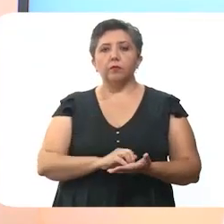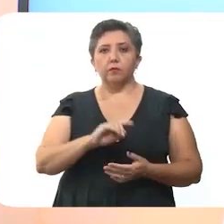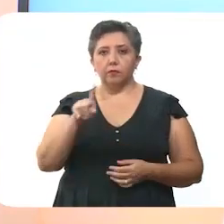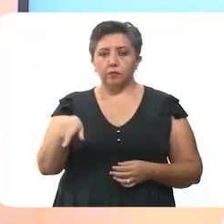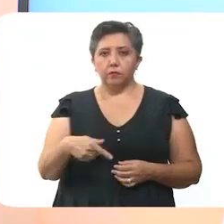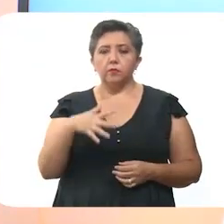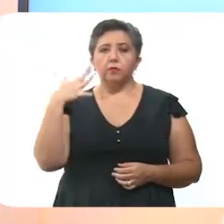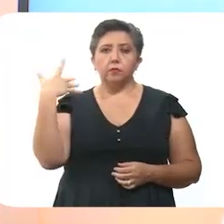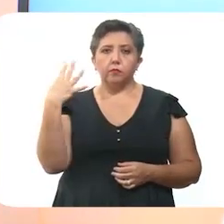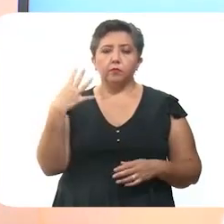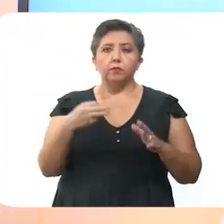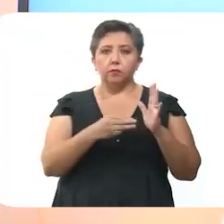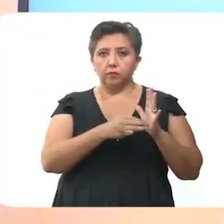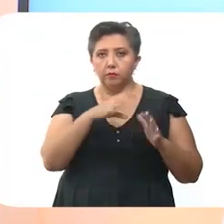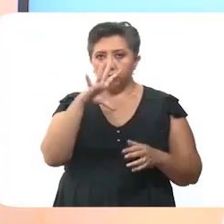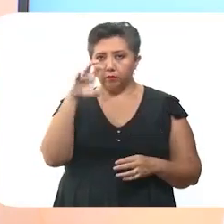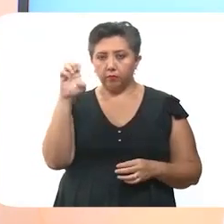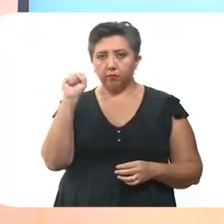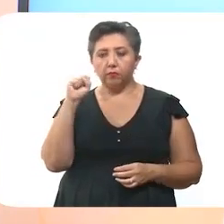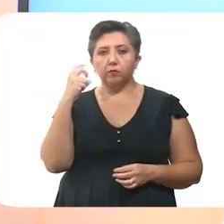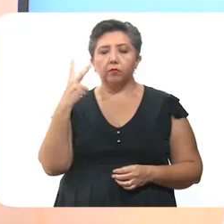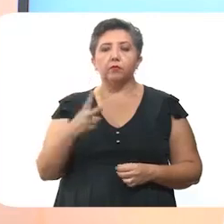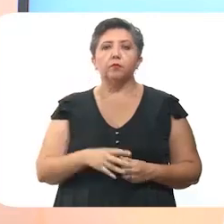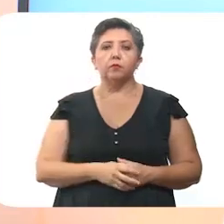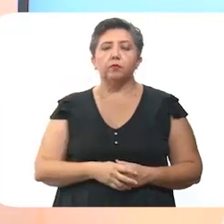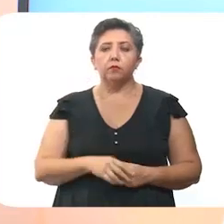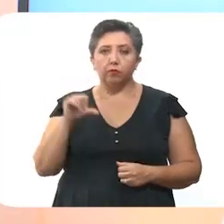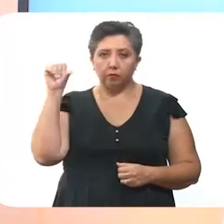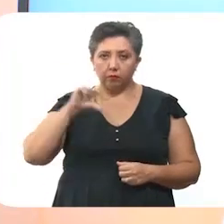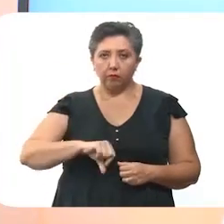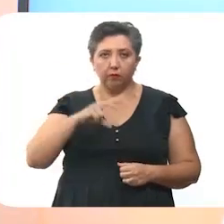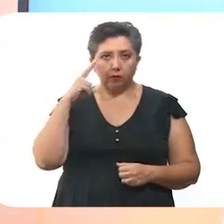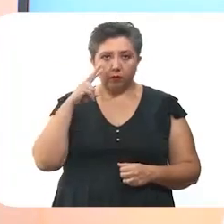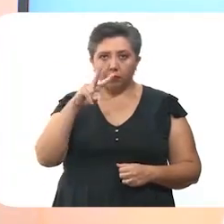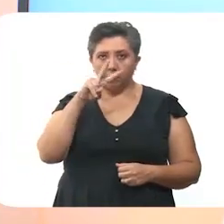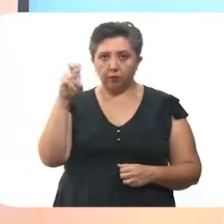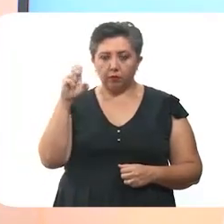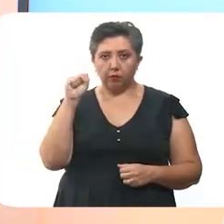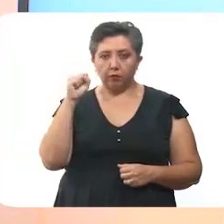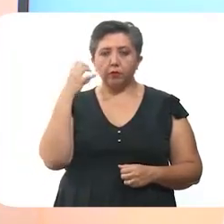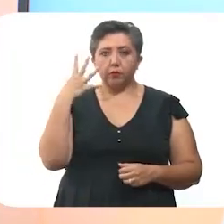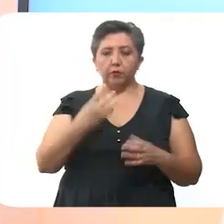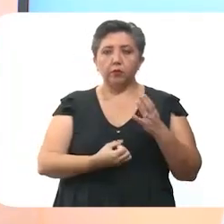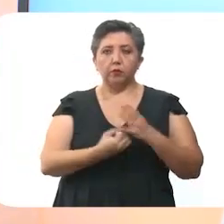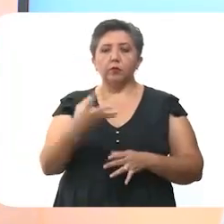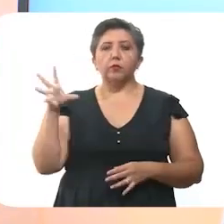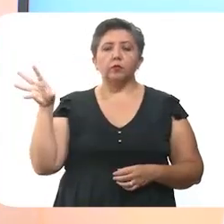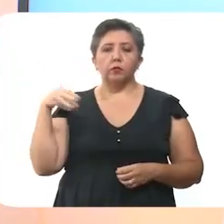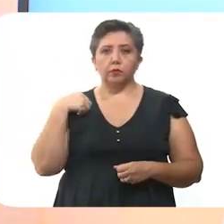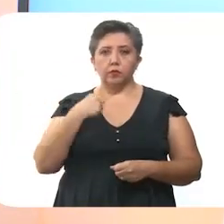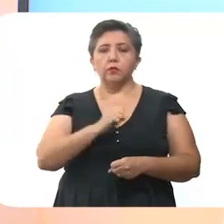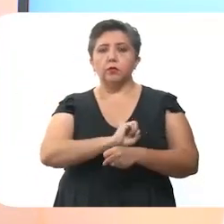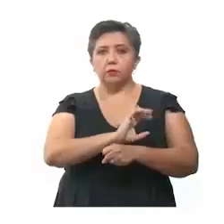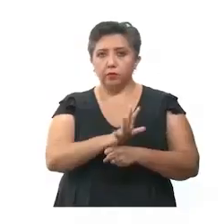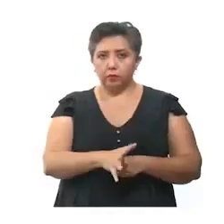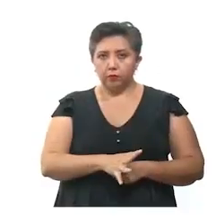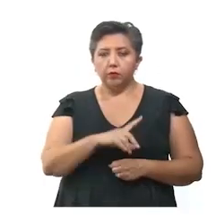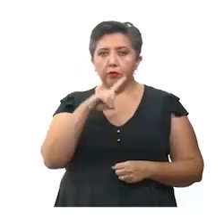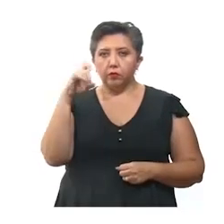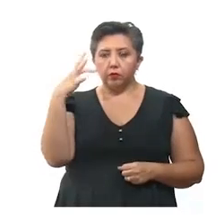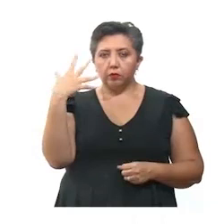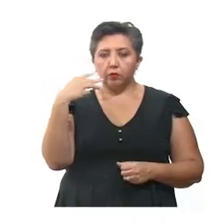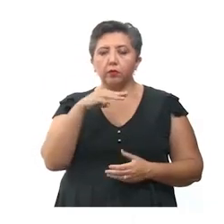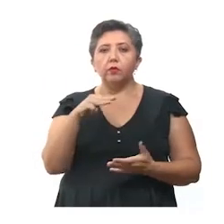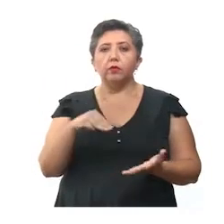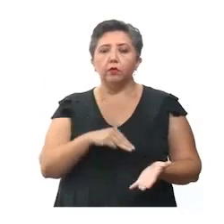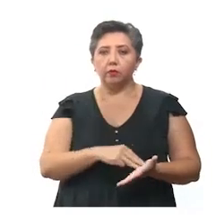registrados, que es 54.562. Hoy se detectaron 264 nuevos contagios de coronavirus,